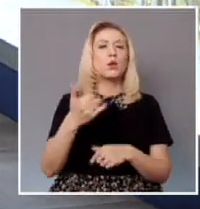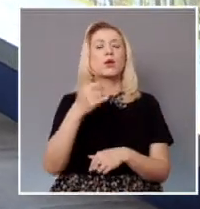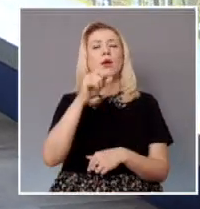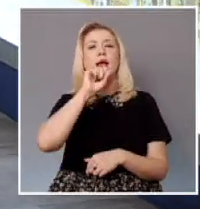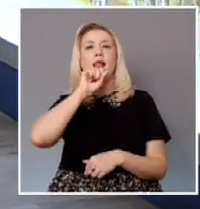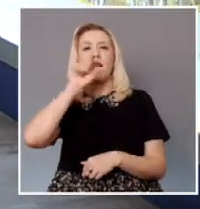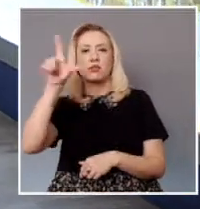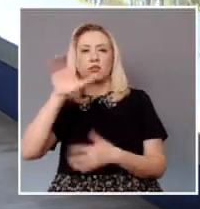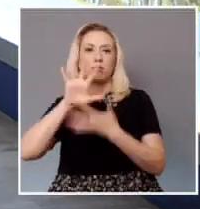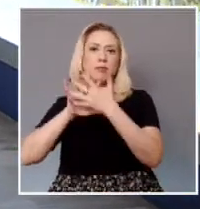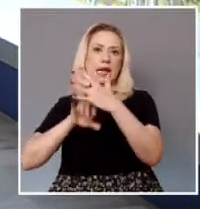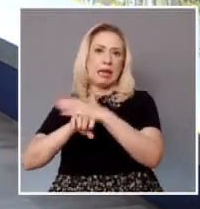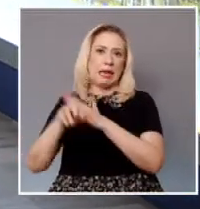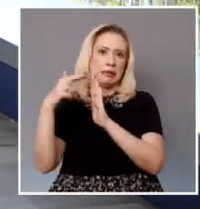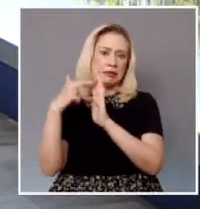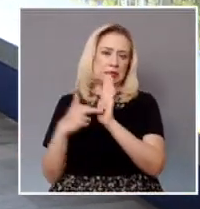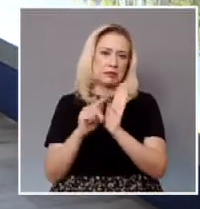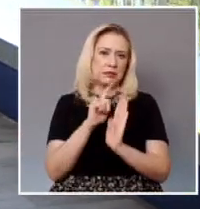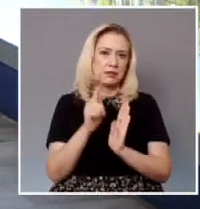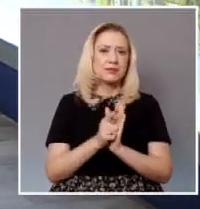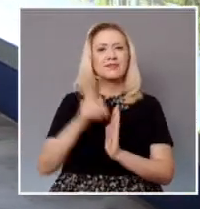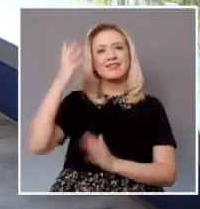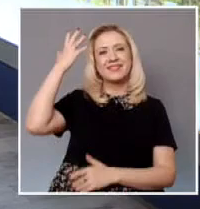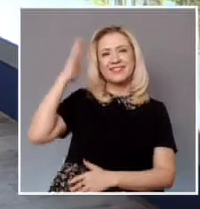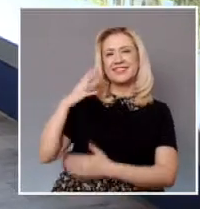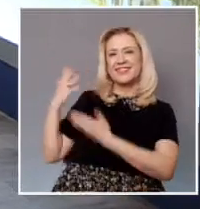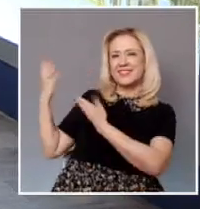Sánchez Cabrera y a nombre de este equipo le deseamos que siga